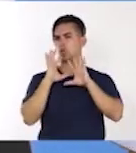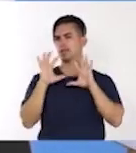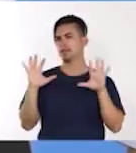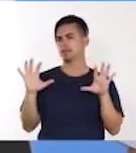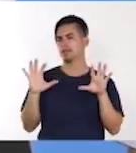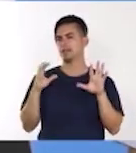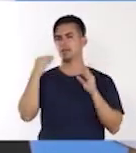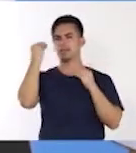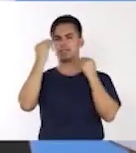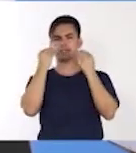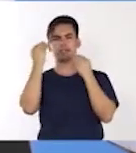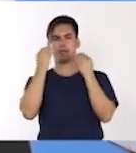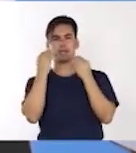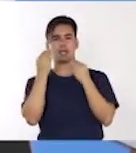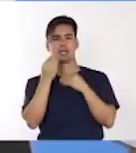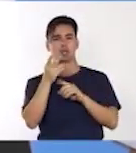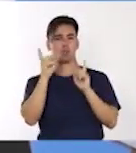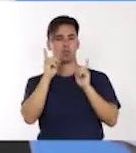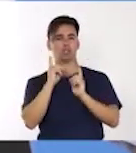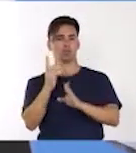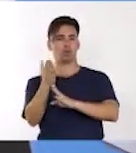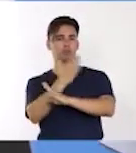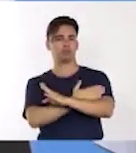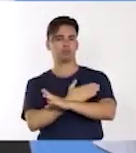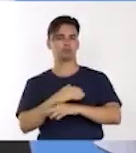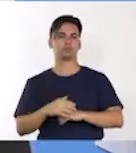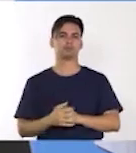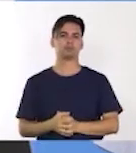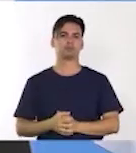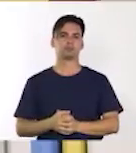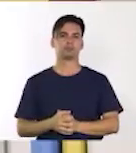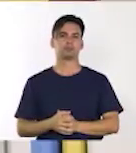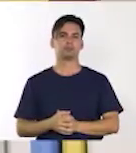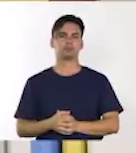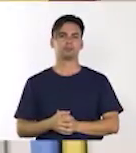crítica de todo el pensamiento político que le precedió.